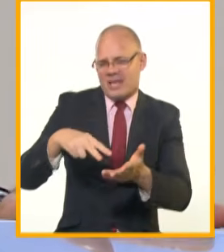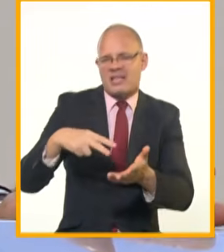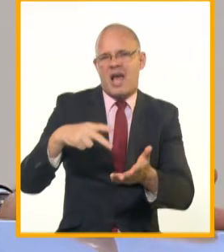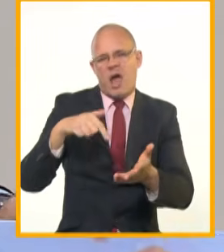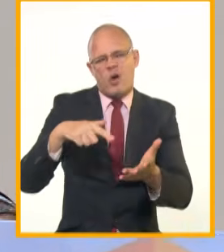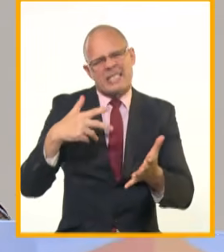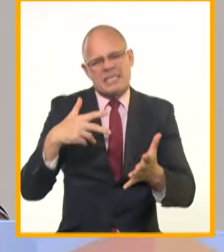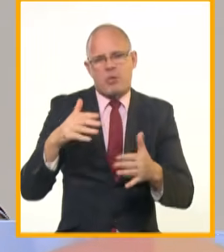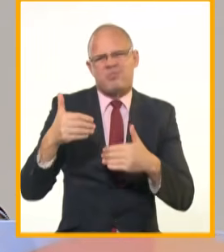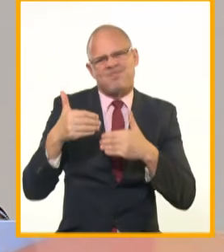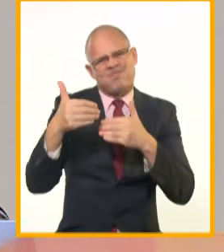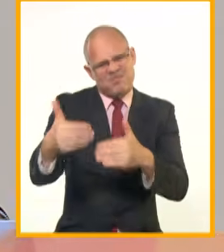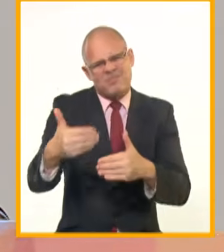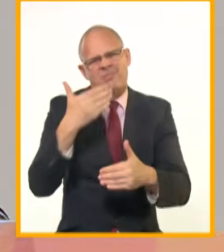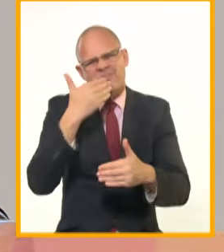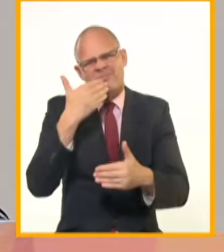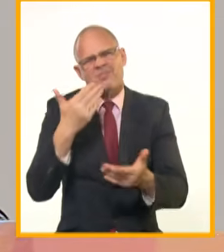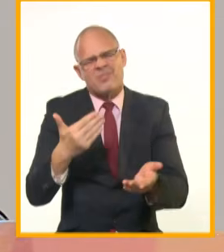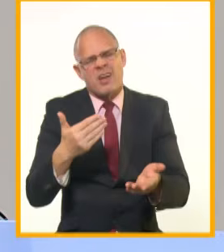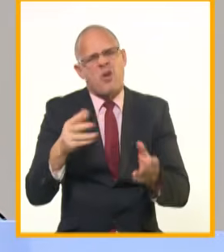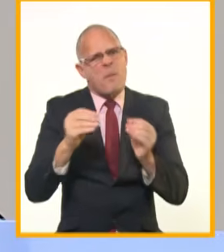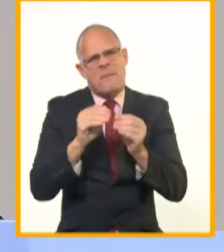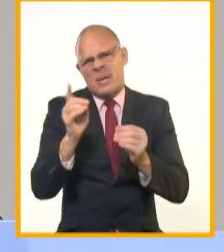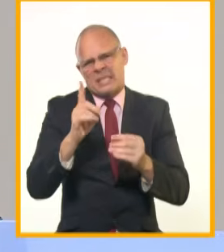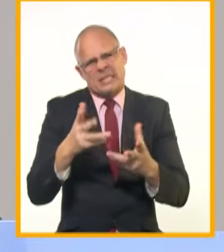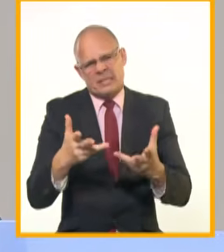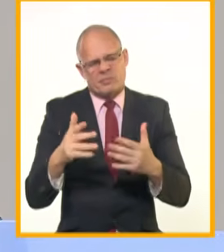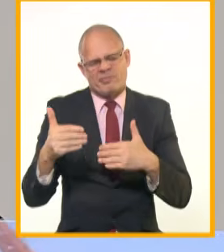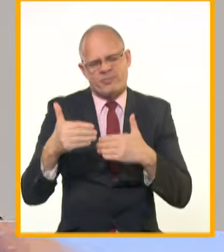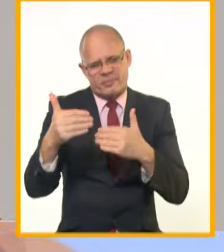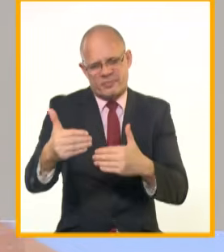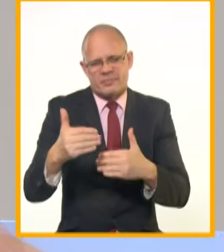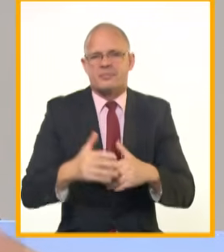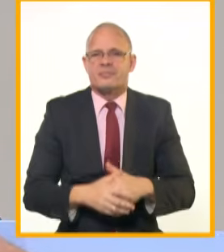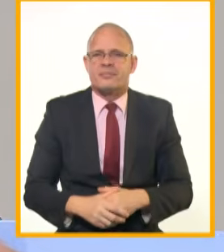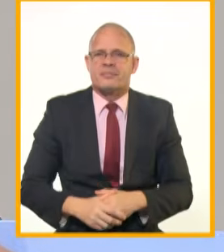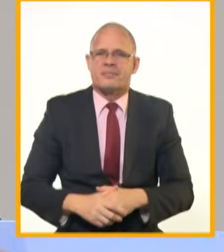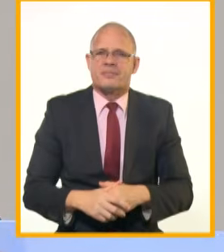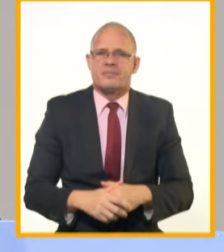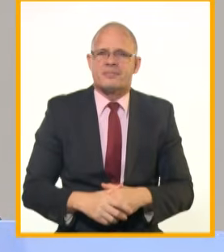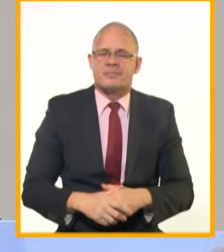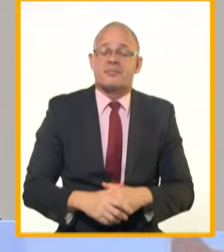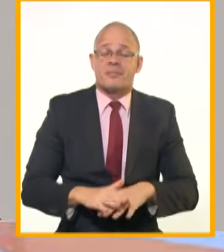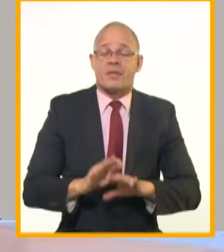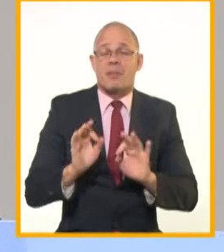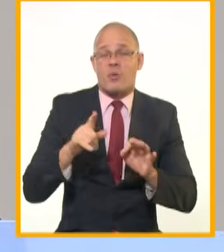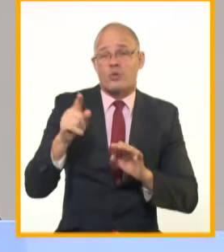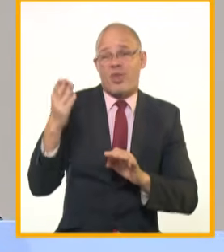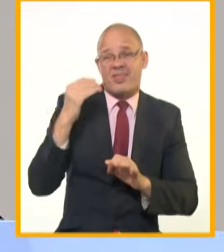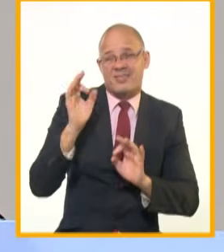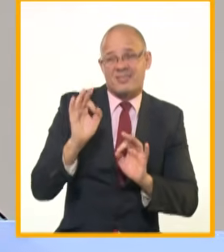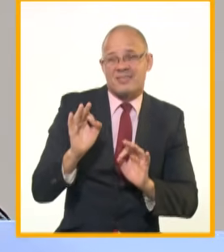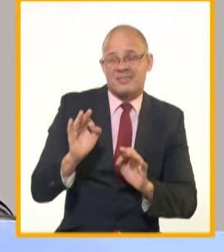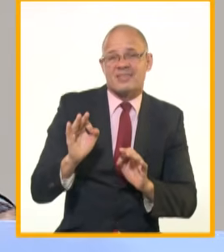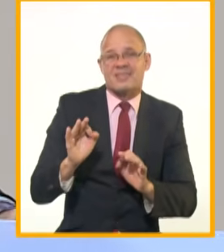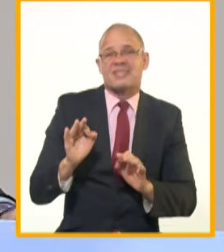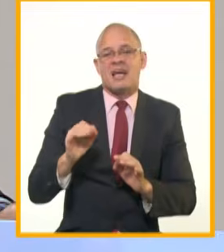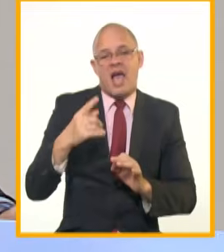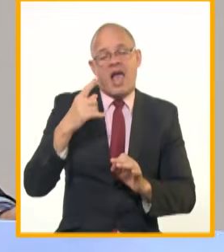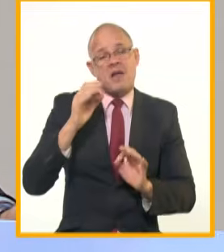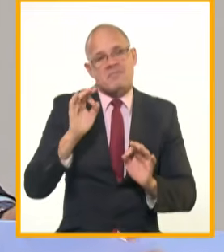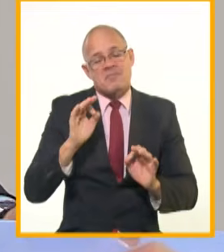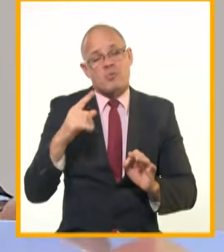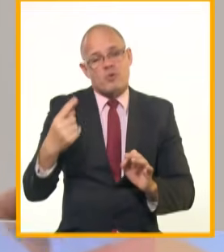posponer para otro momento estas celebraciones. No obstante a ello, como bien usted decía inicialmente, no se cumple año todos los